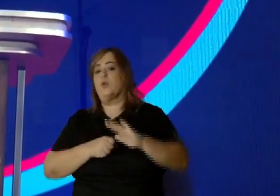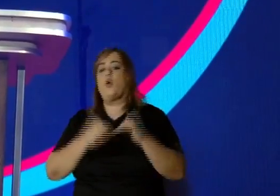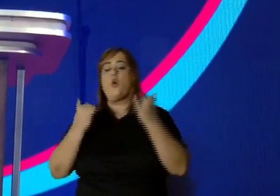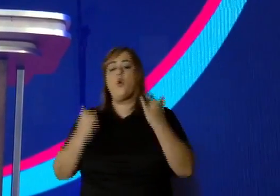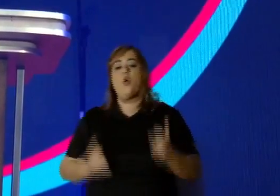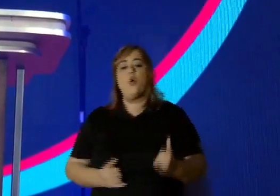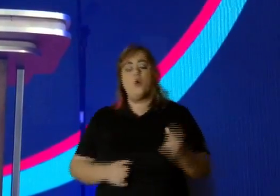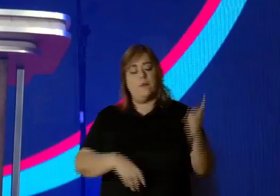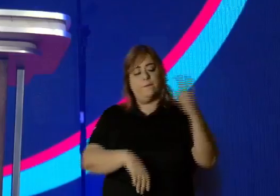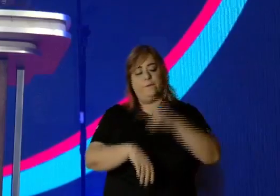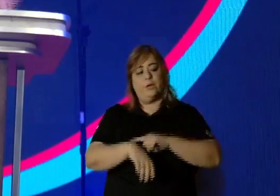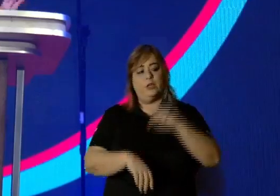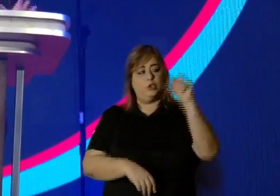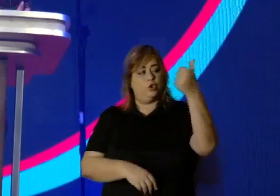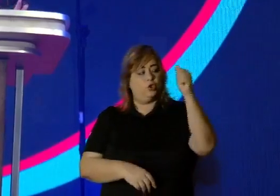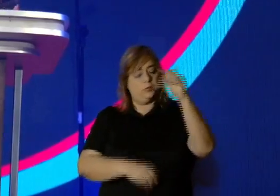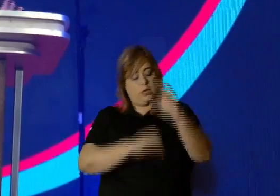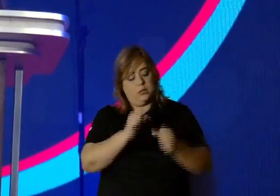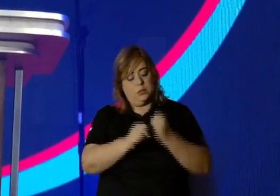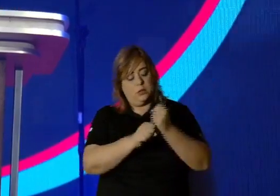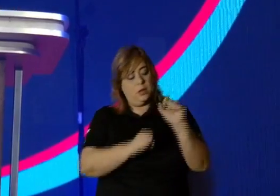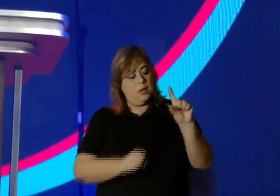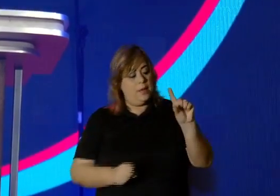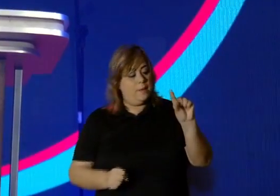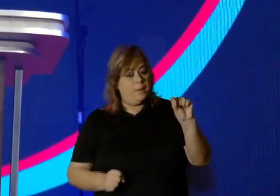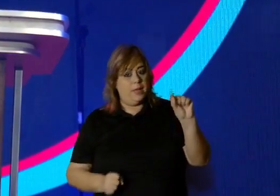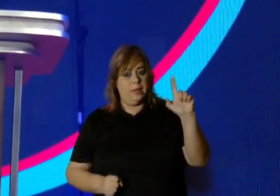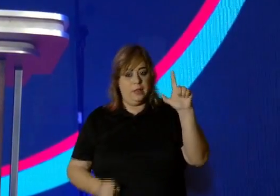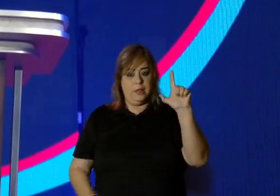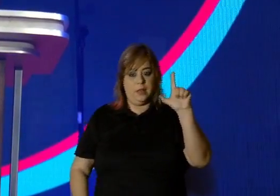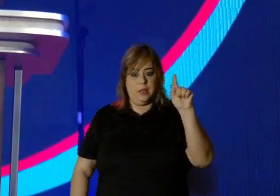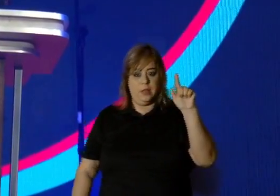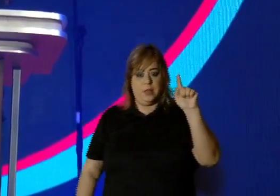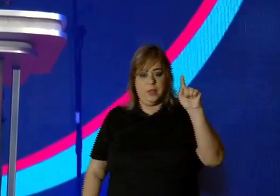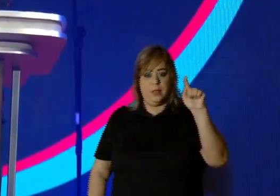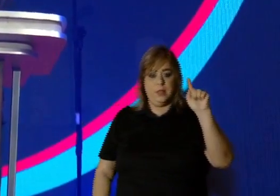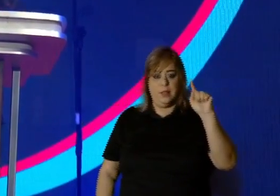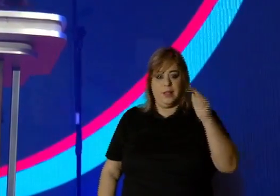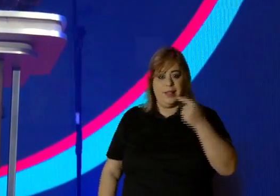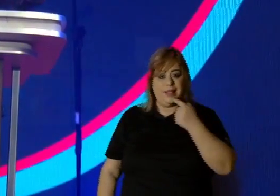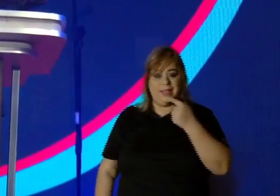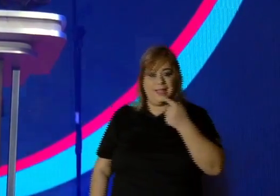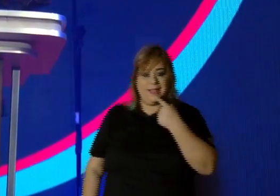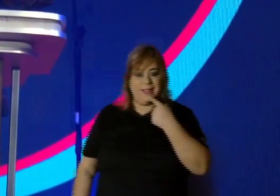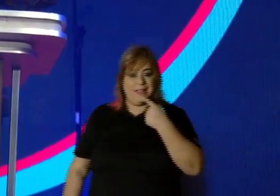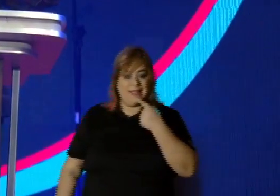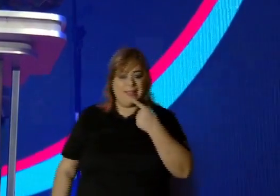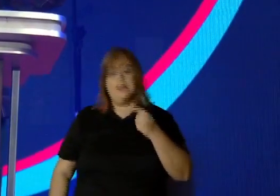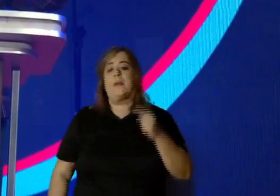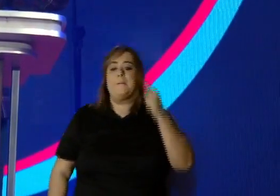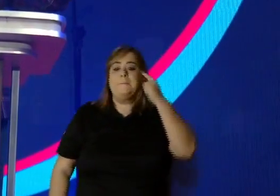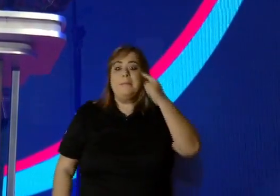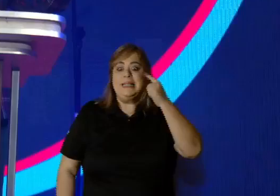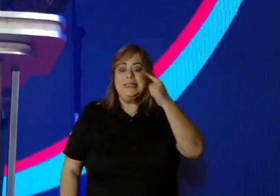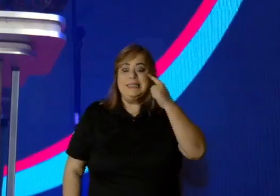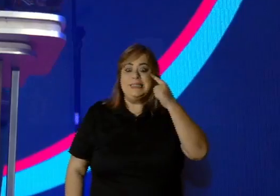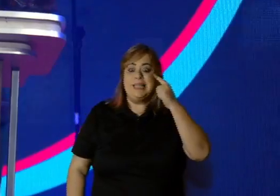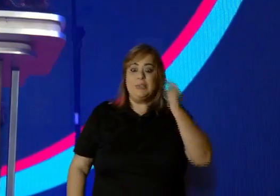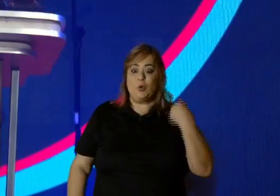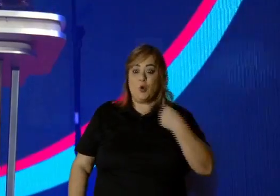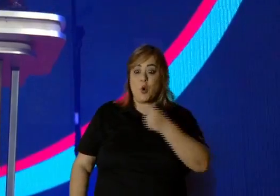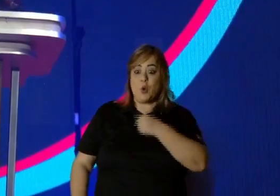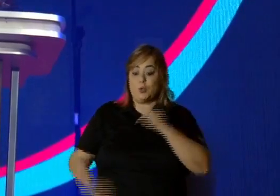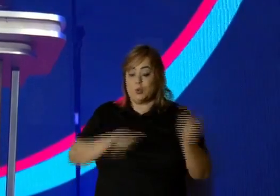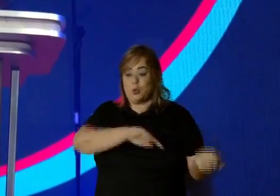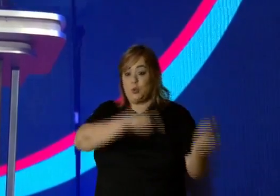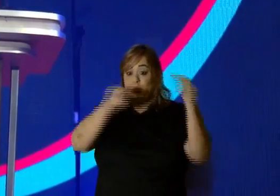domingo, aleluya, del 2021. Yo digo 2021 y digo, Juan, pensamos que íbamos a estar aquí.